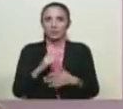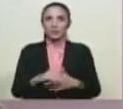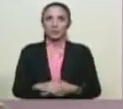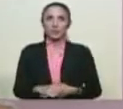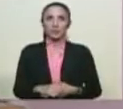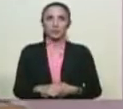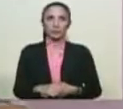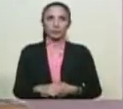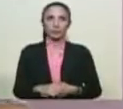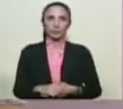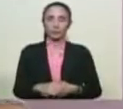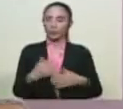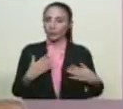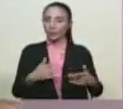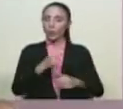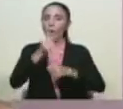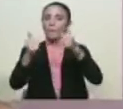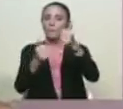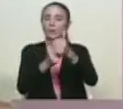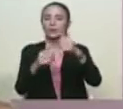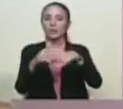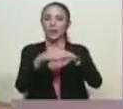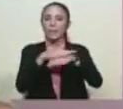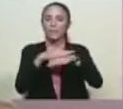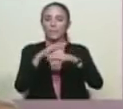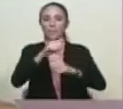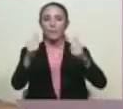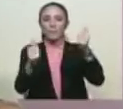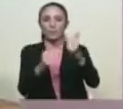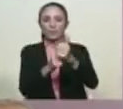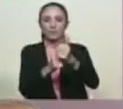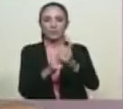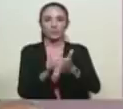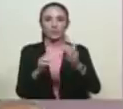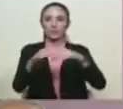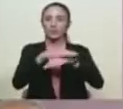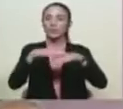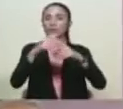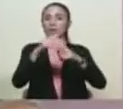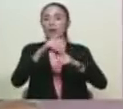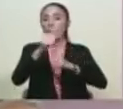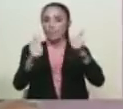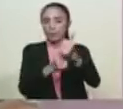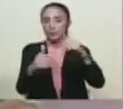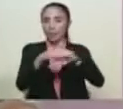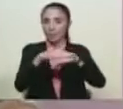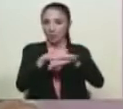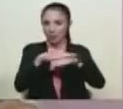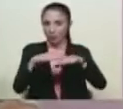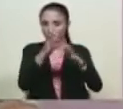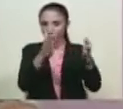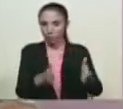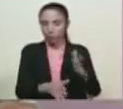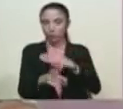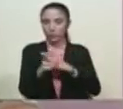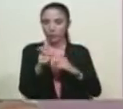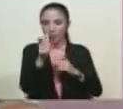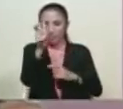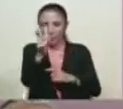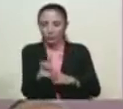Yo mandé a un viceministro de Relaciones Exteriores, Alexander Yáñez, a una entrevista en Perú,